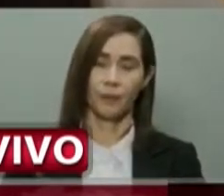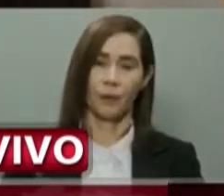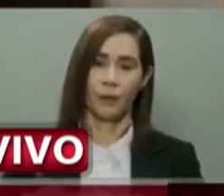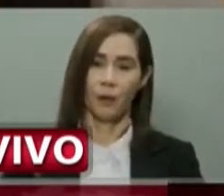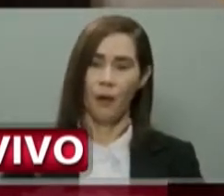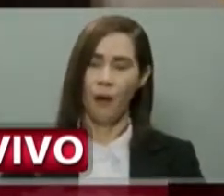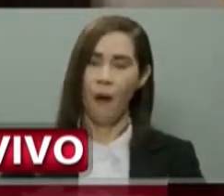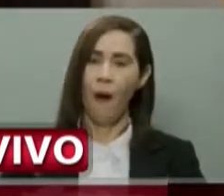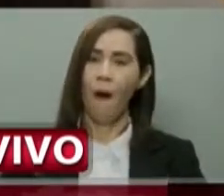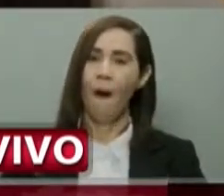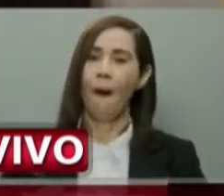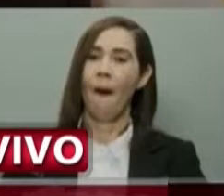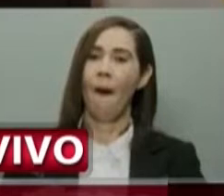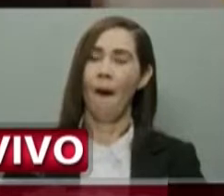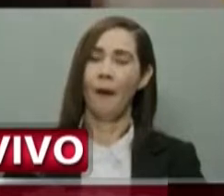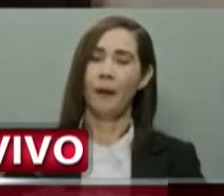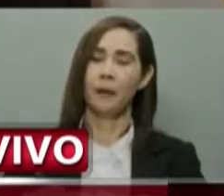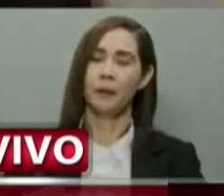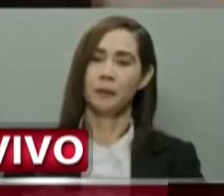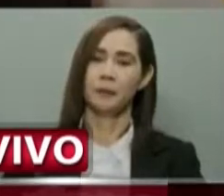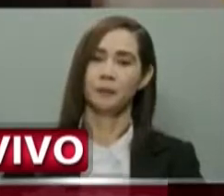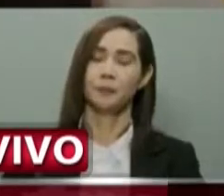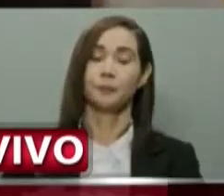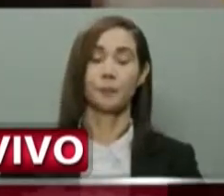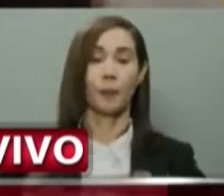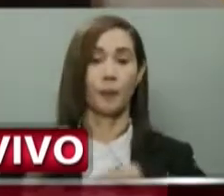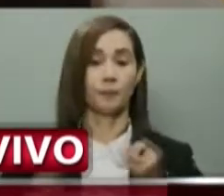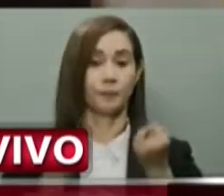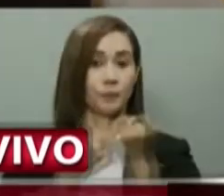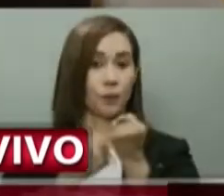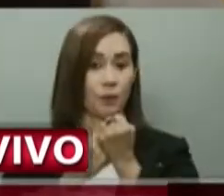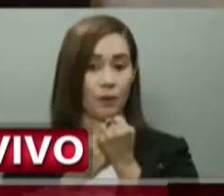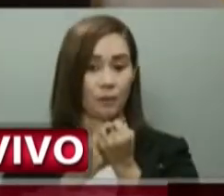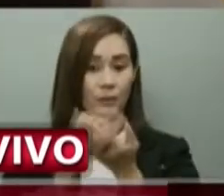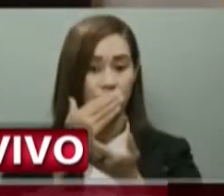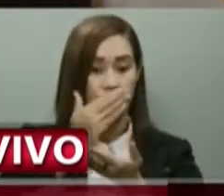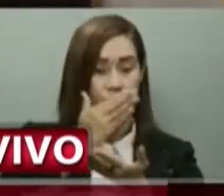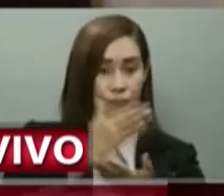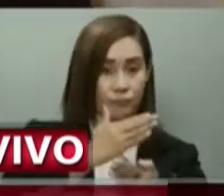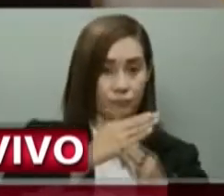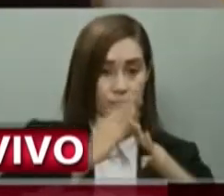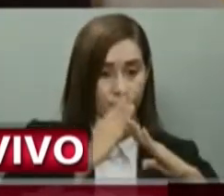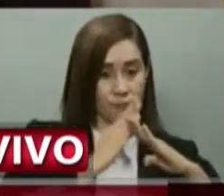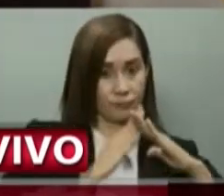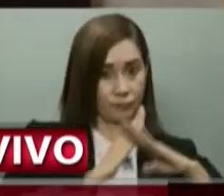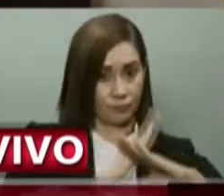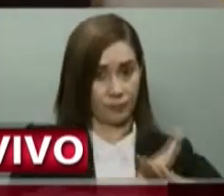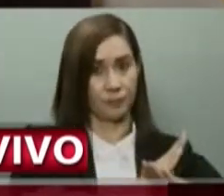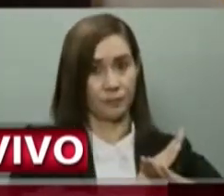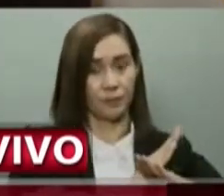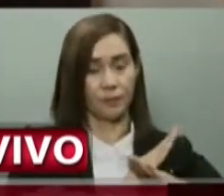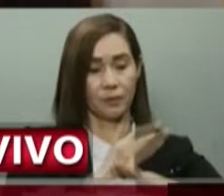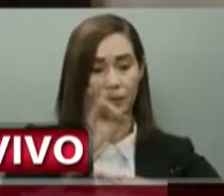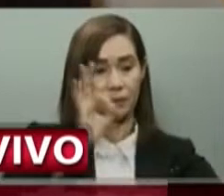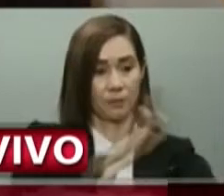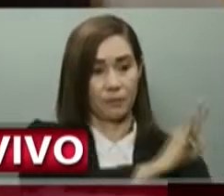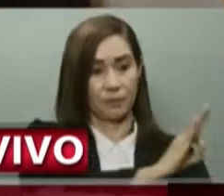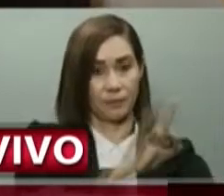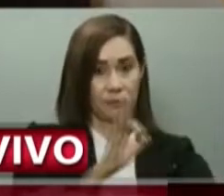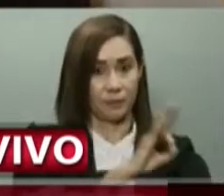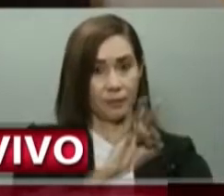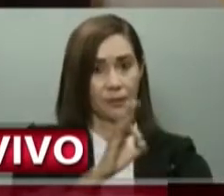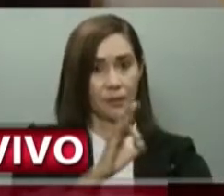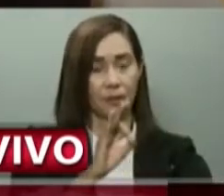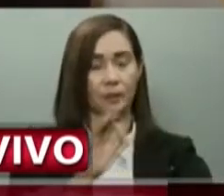exportador, con el apoyo limitado que podemos tener nosotros hasta nuestra frontera, lo van a tener.